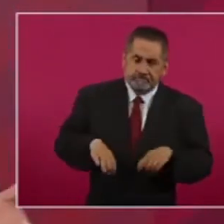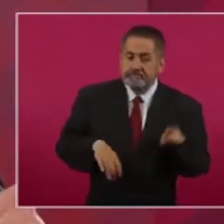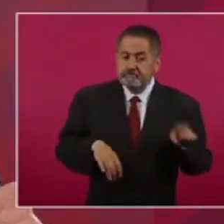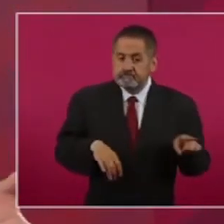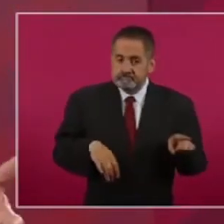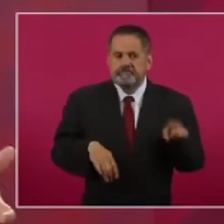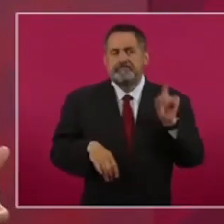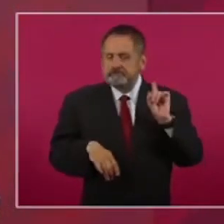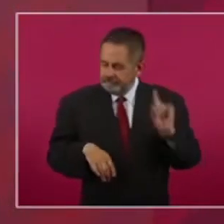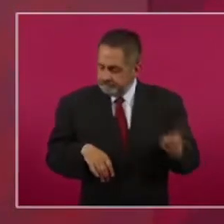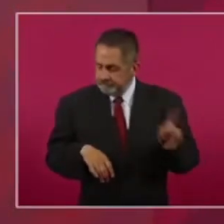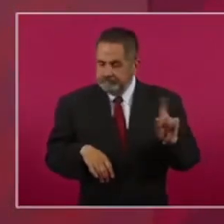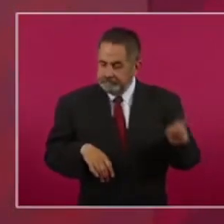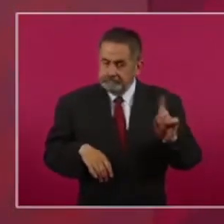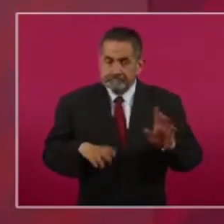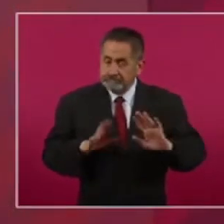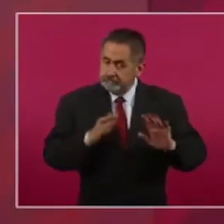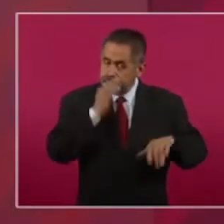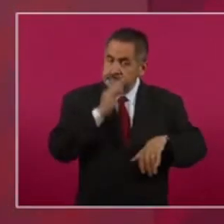pues ese sí,